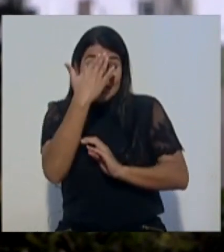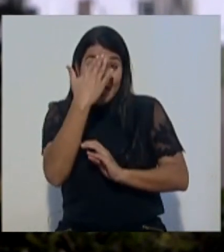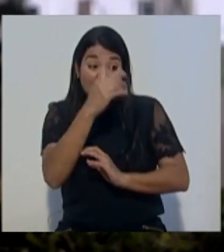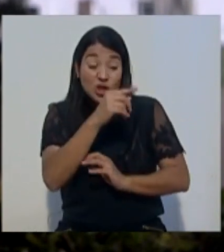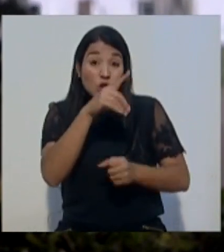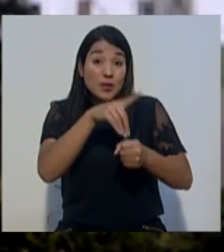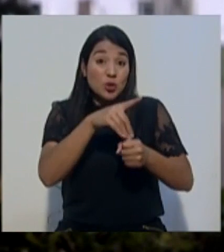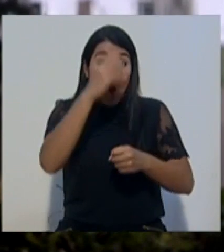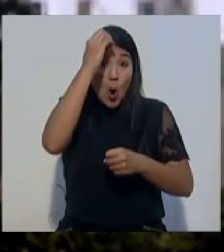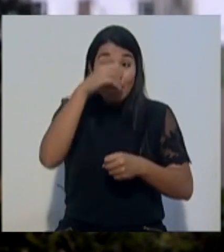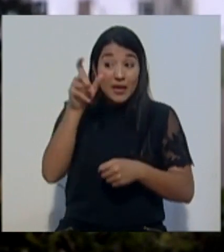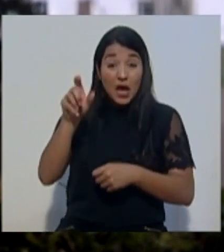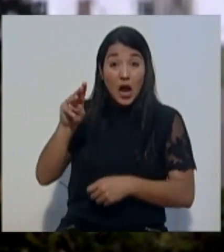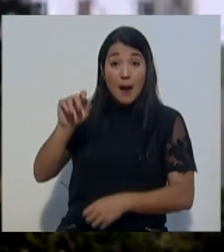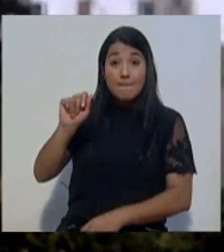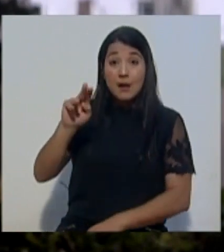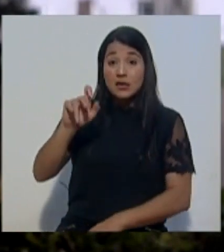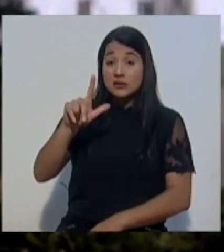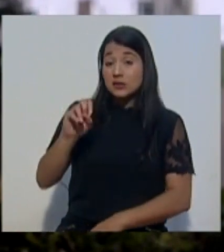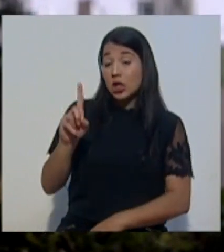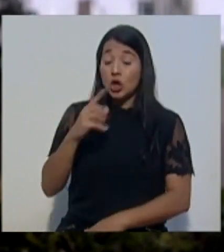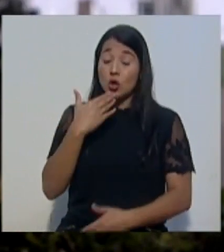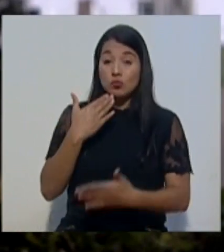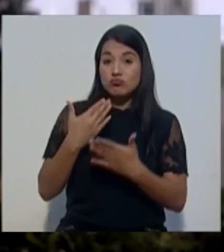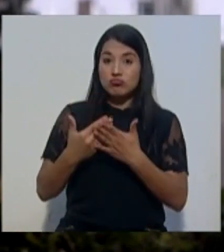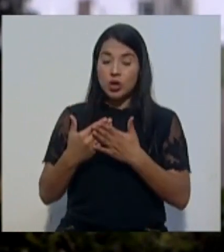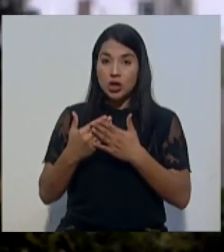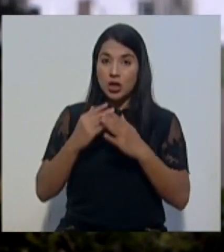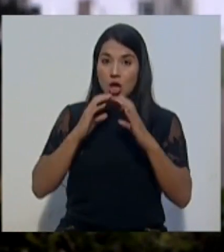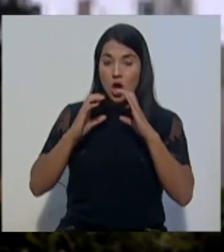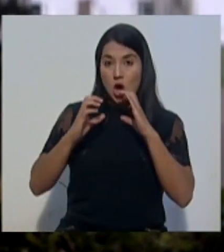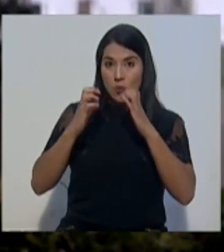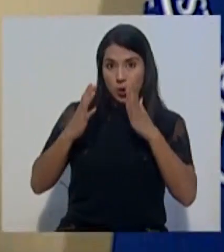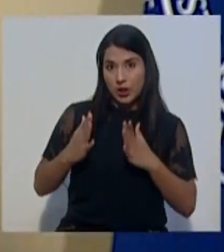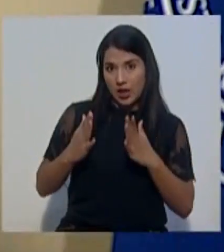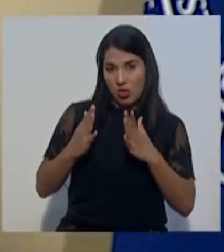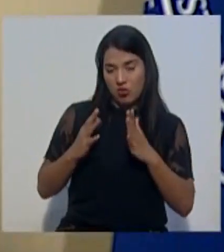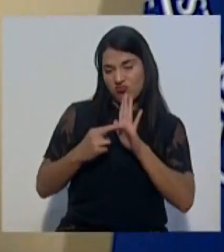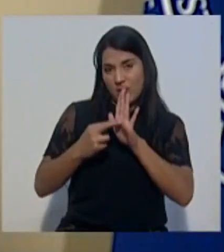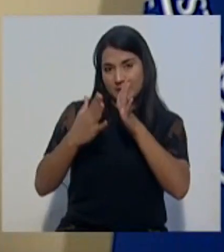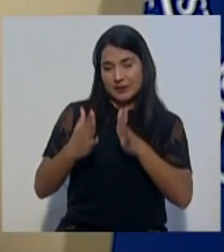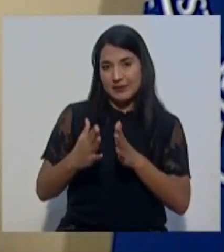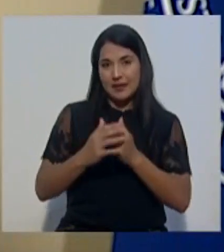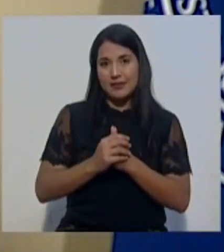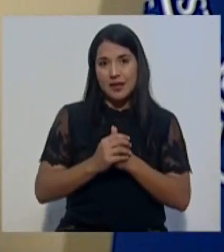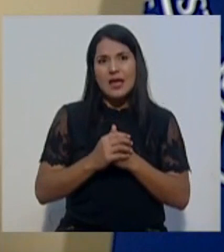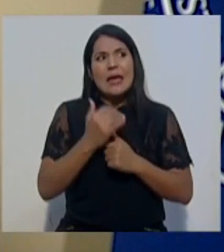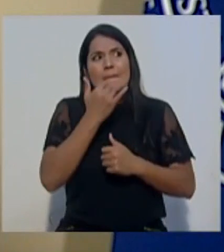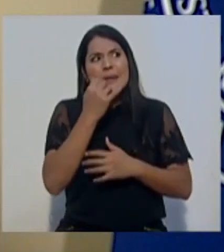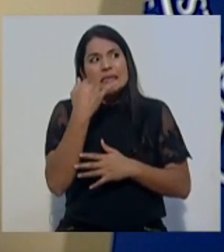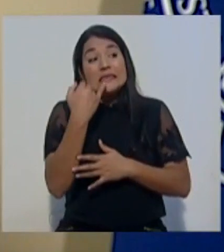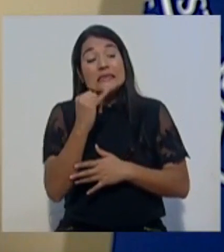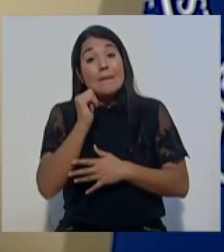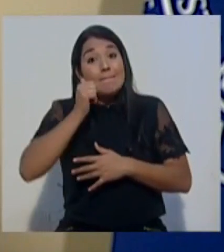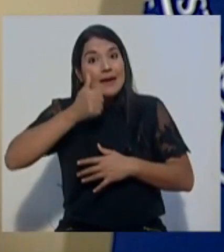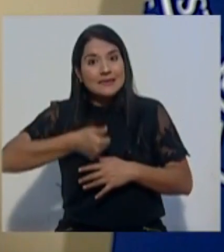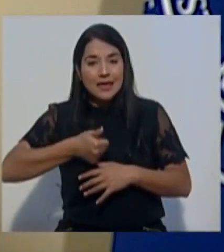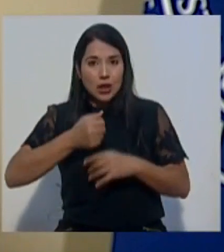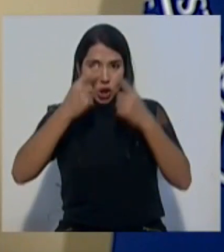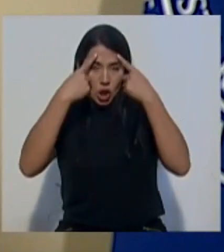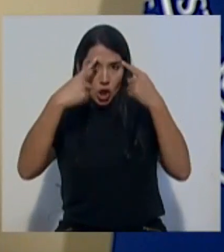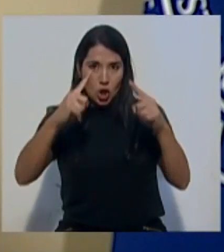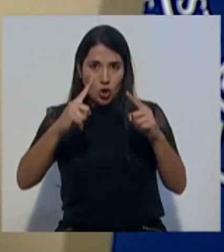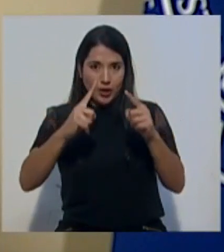mejor enlace que tienen con la Presidencia, y cuál es el plan B del gobierno si ese proyecto se cae mañana? Pues, a ver, yo creo que es prematuro, hay que esperar la